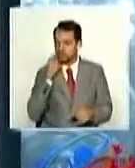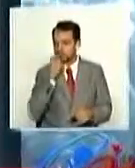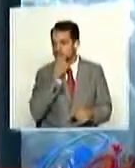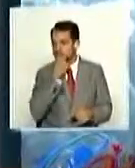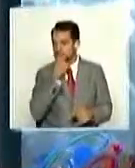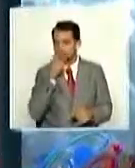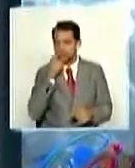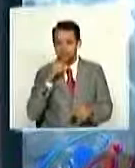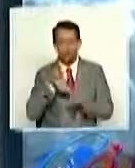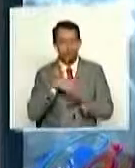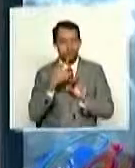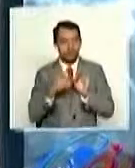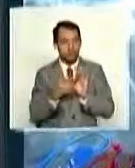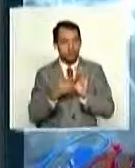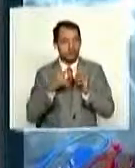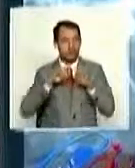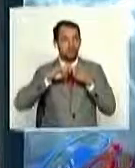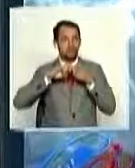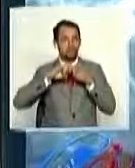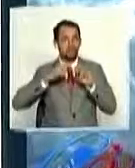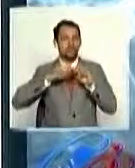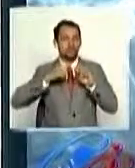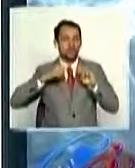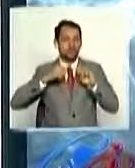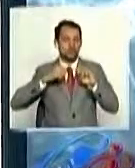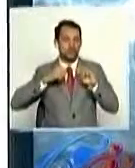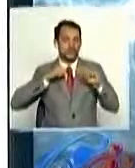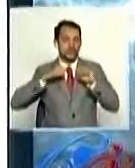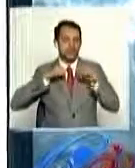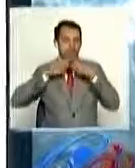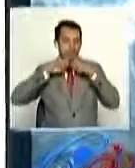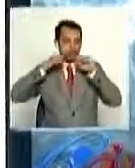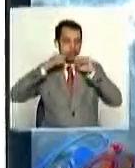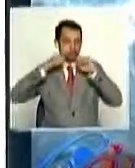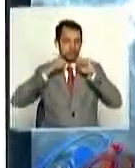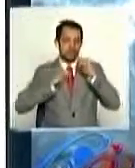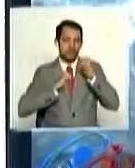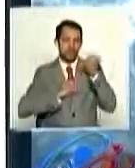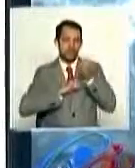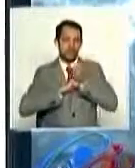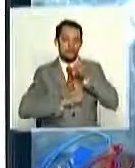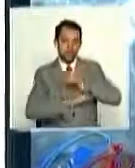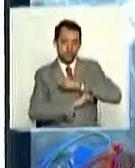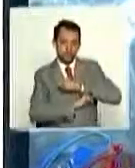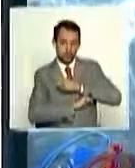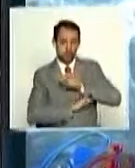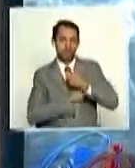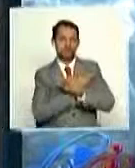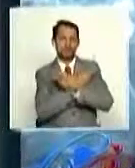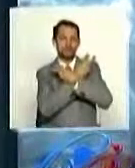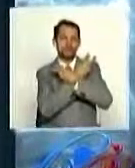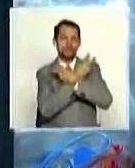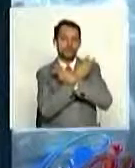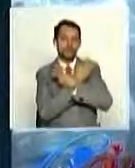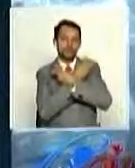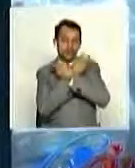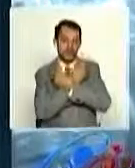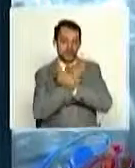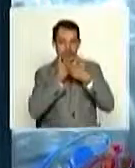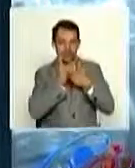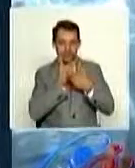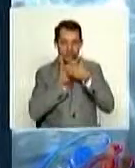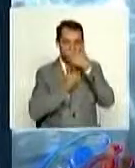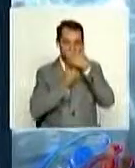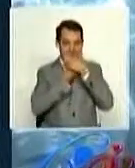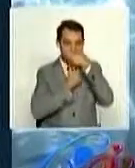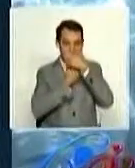de ver todos los tejidos que están alrededor de ellos. Primero los tejidos de soporte, los huesos, el maxilar inferior y el